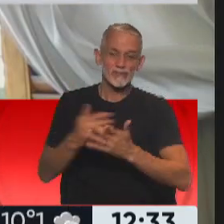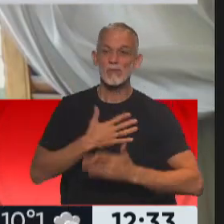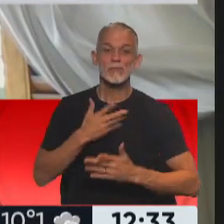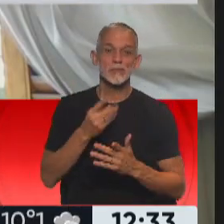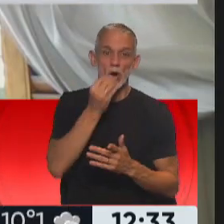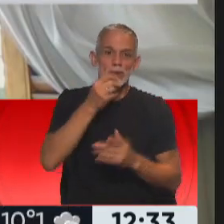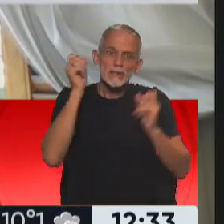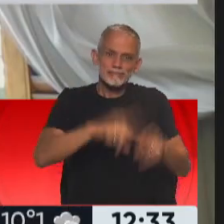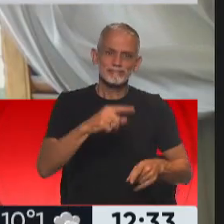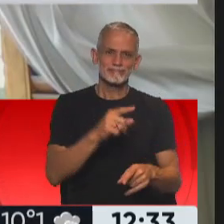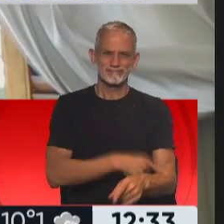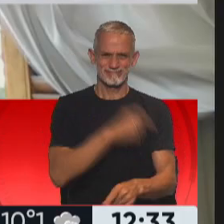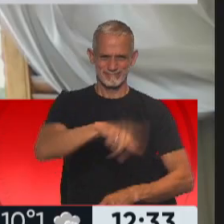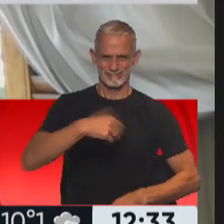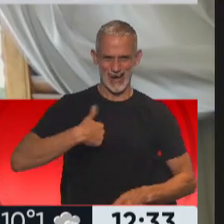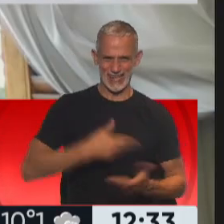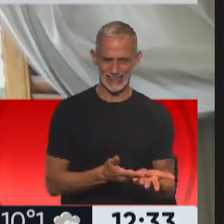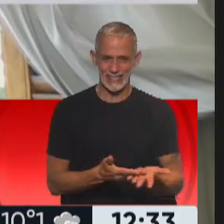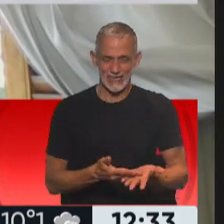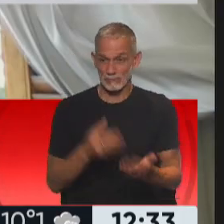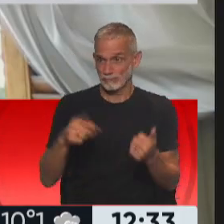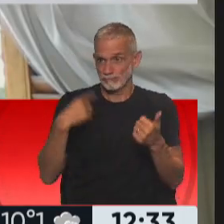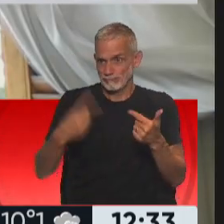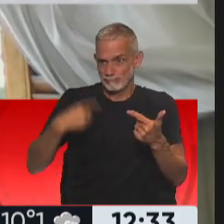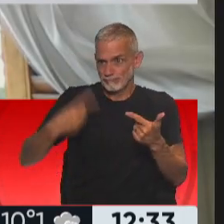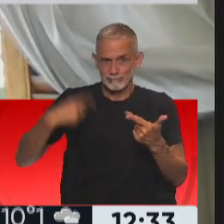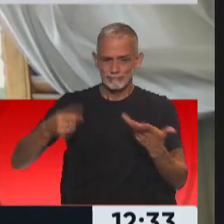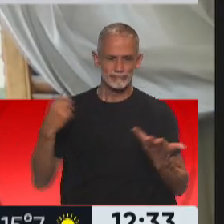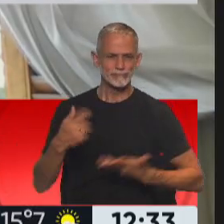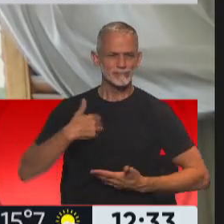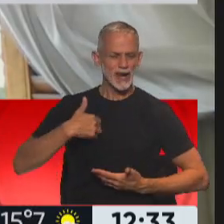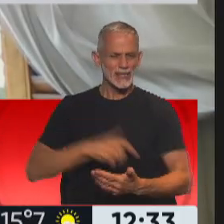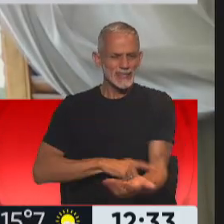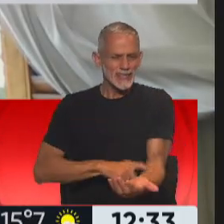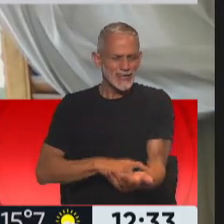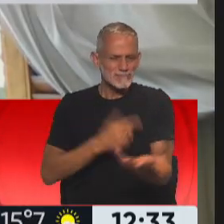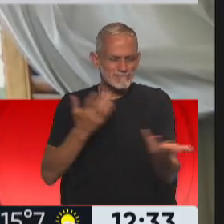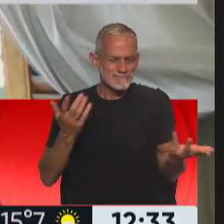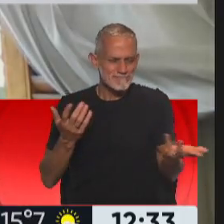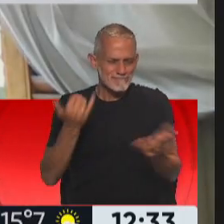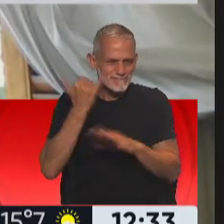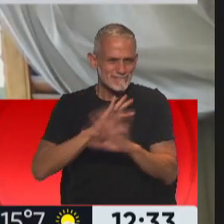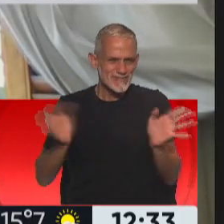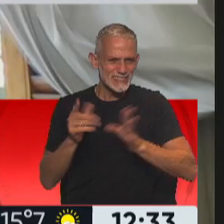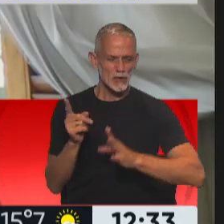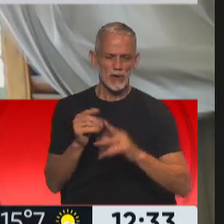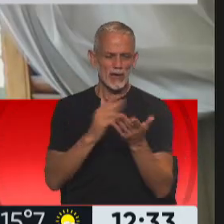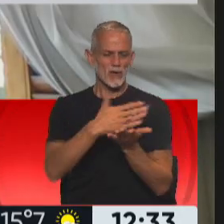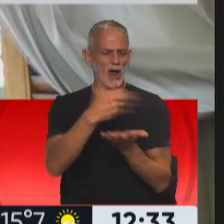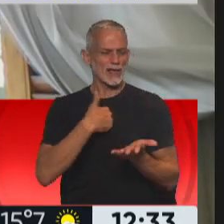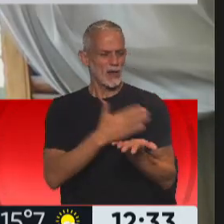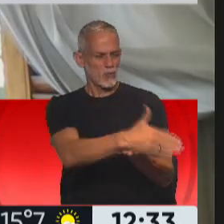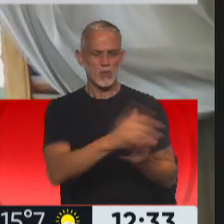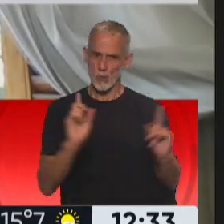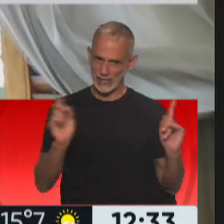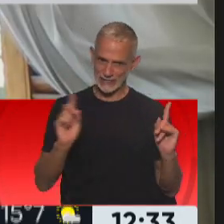del país, no sé, las cosas que siempre tuvo su argentinidad en su ministerio, ¿no? En su modo de